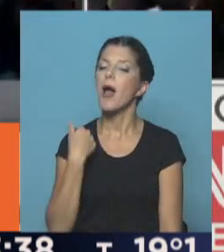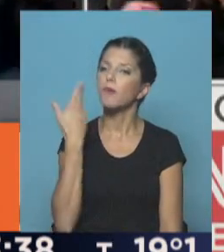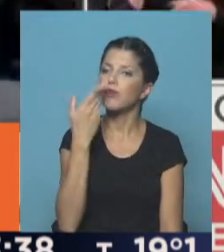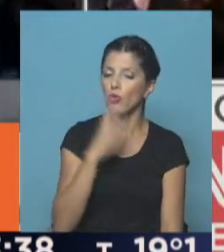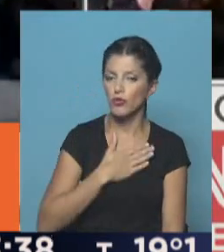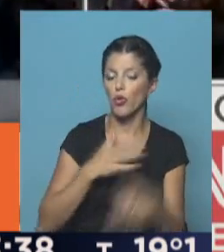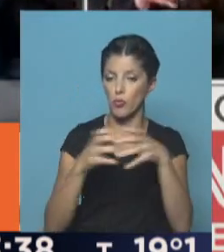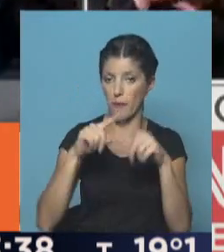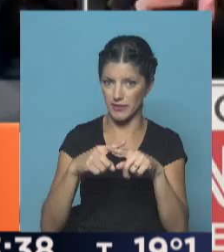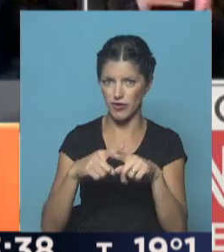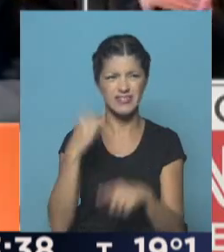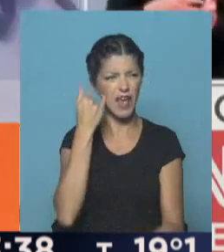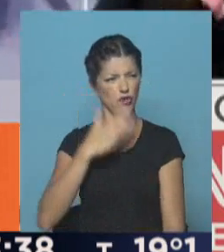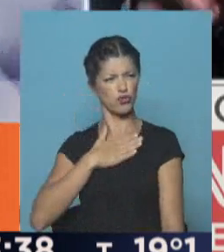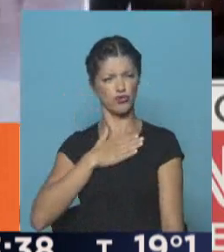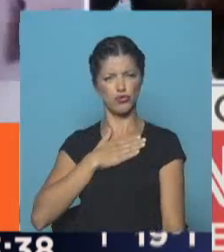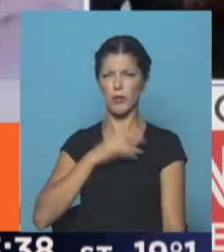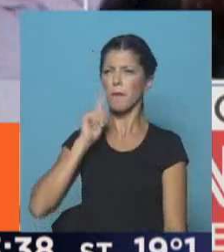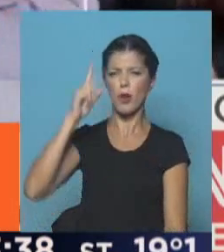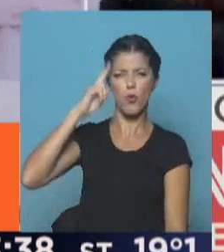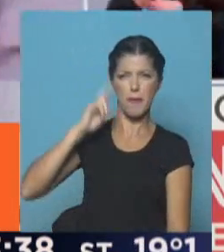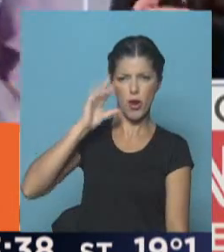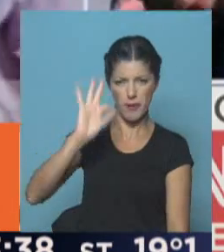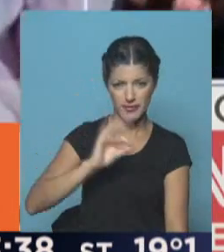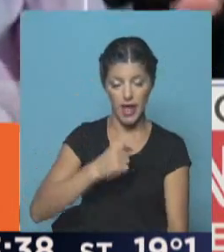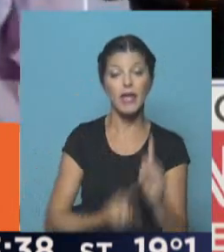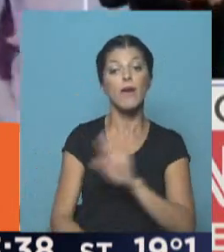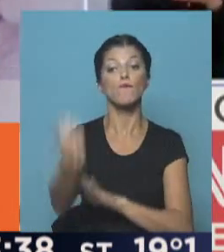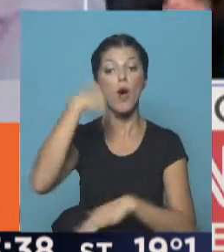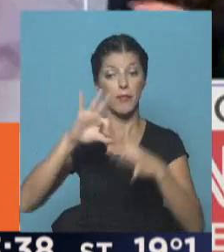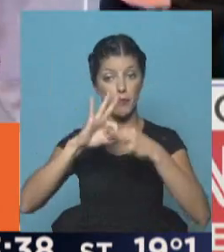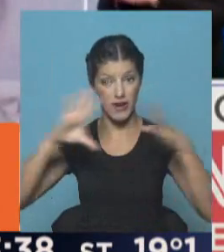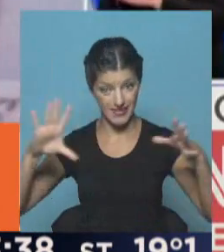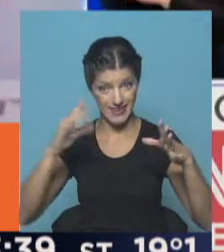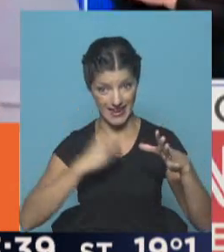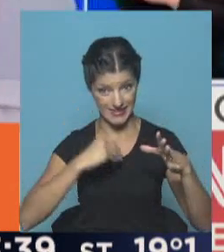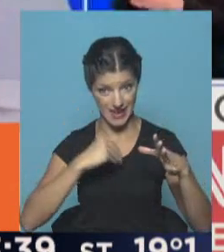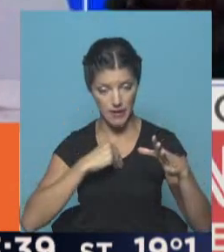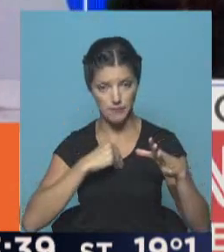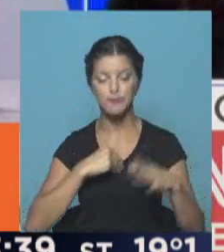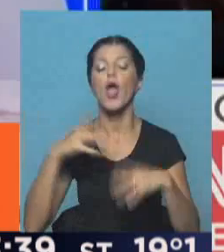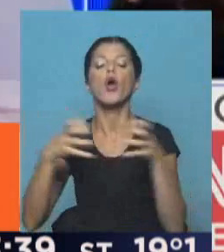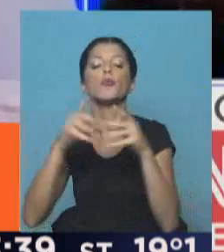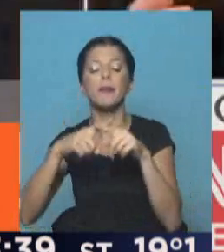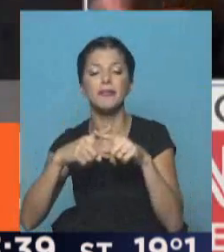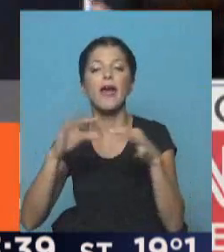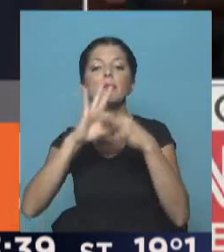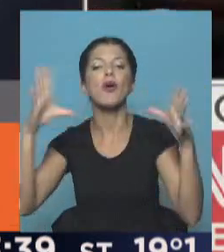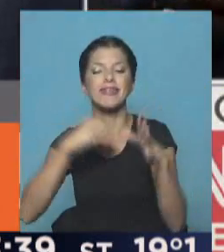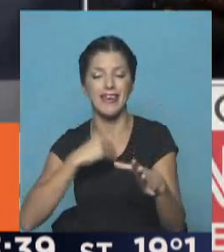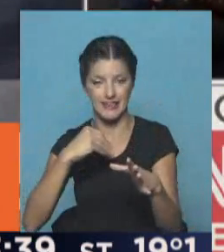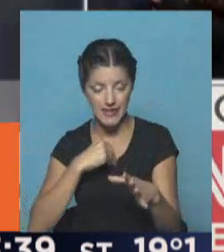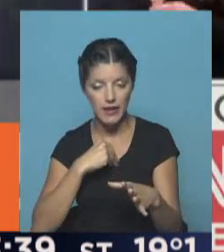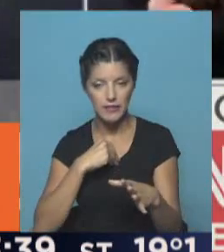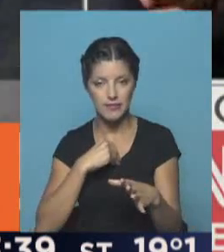ya desde el año 90 que recuperamos la democracia veremos qué hace cristiana era un partido que representaba casi el 30 por ciento de la